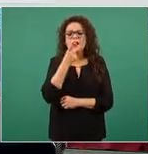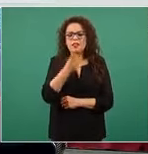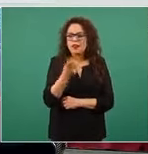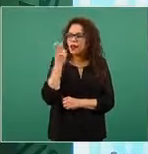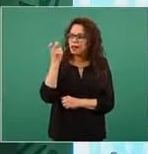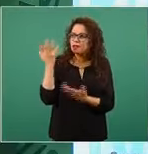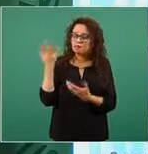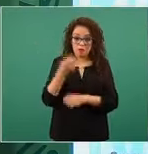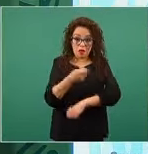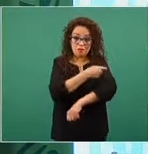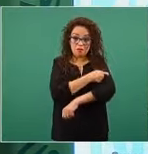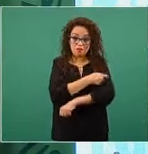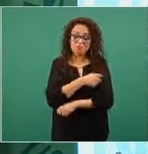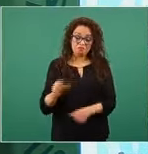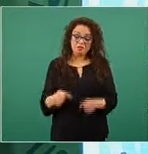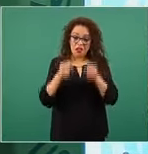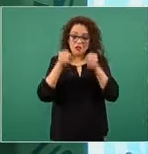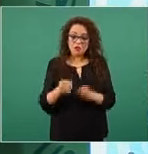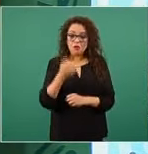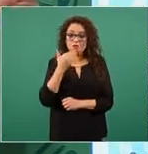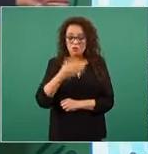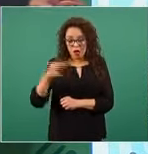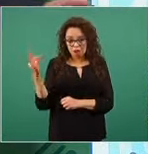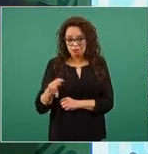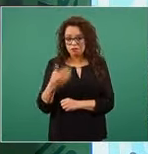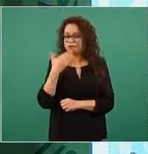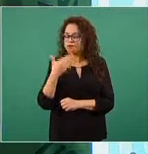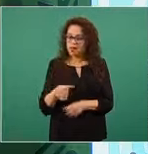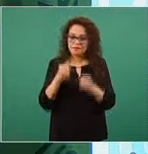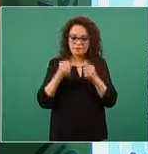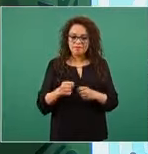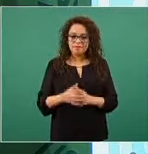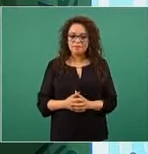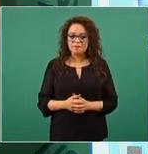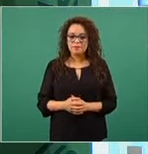Vacunas seguras, vacunas también eficaces. La siguiente.